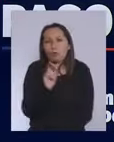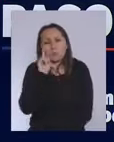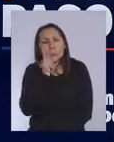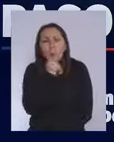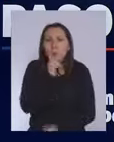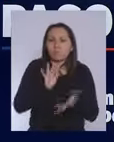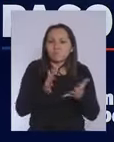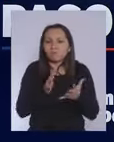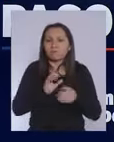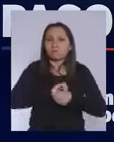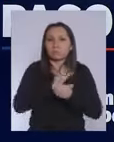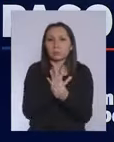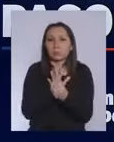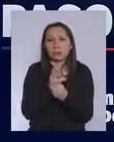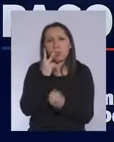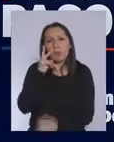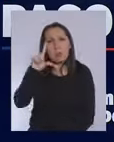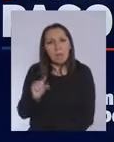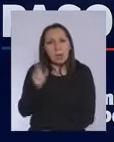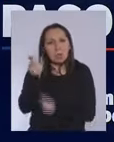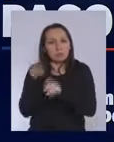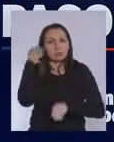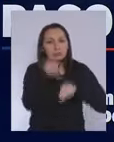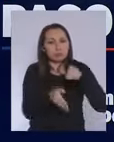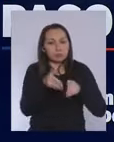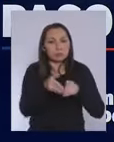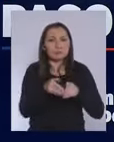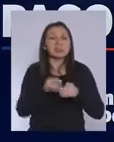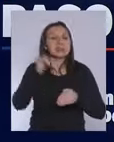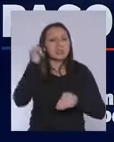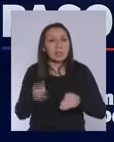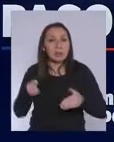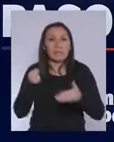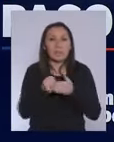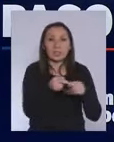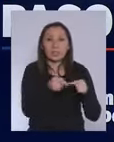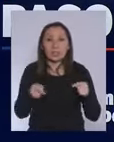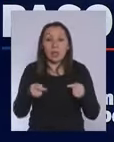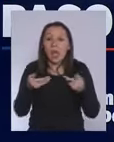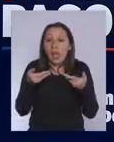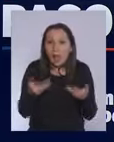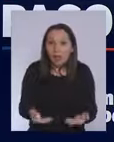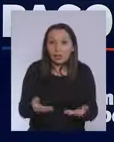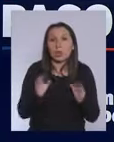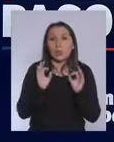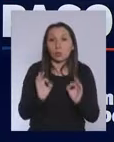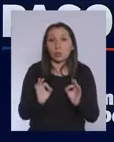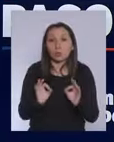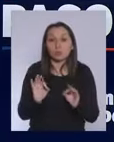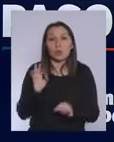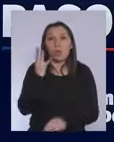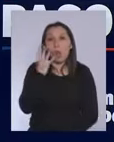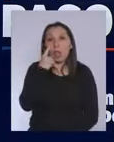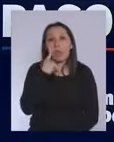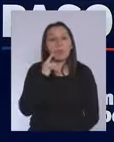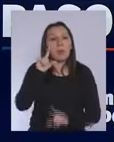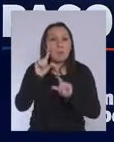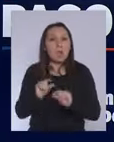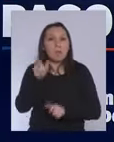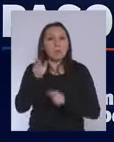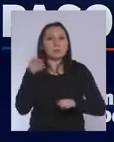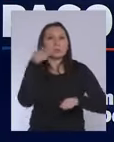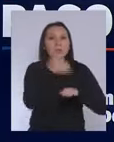y si bien ésta caía a ser reitera todos los fines de semanas acá ocurrió por cuatro días por